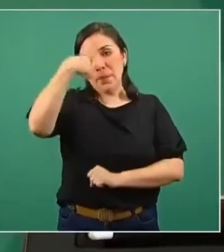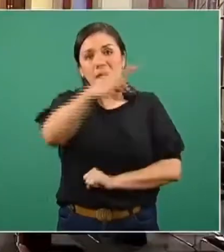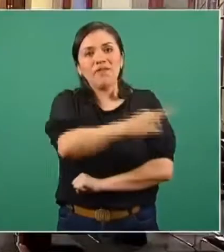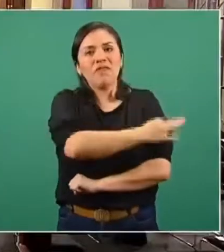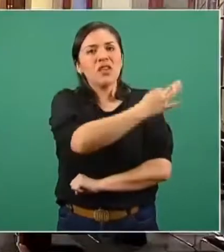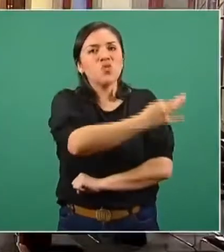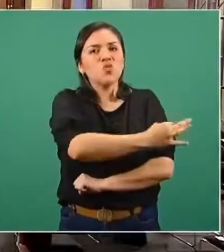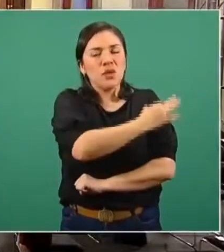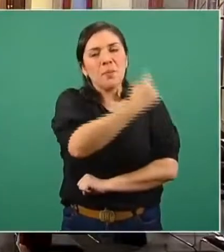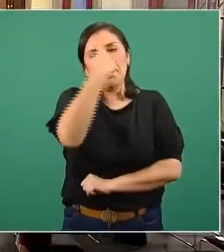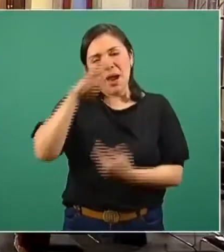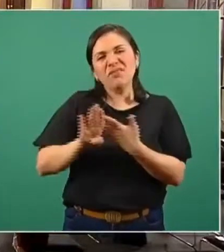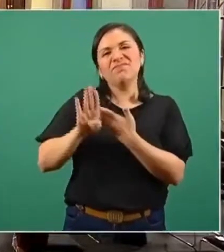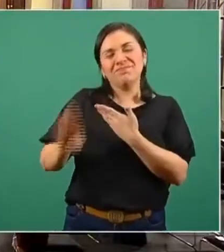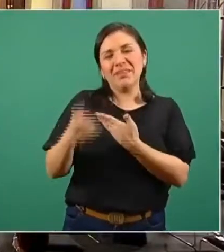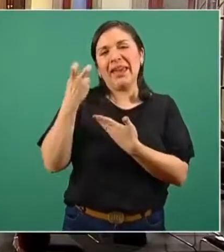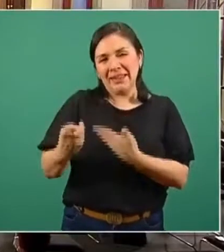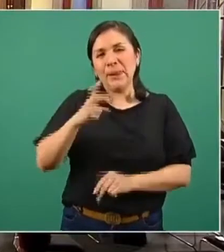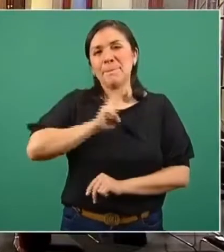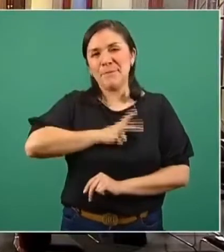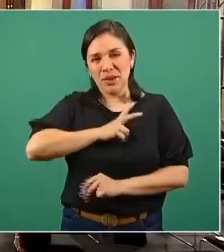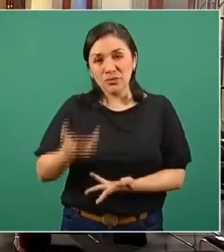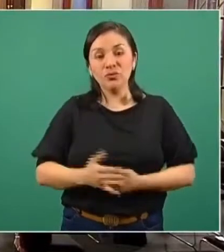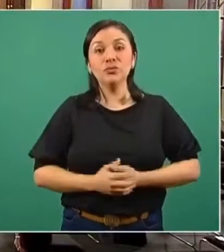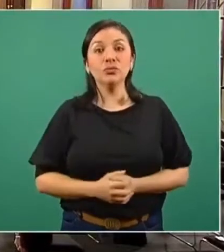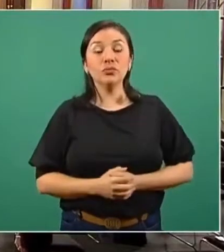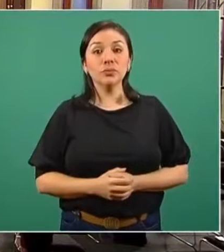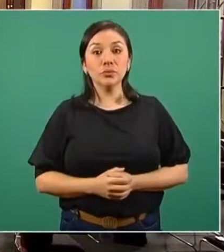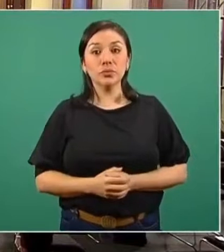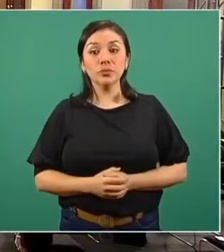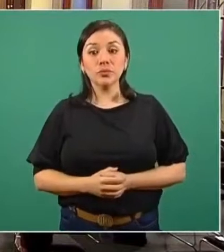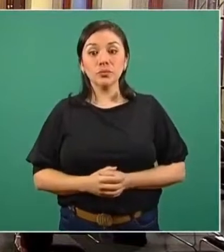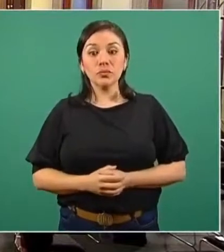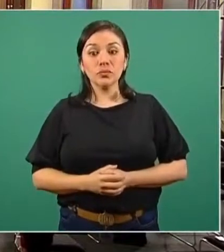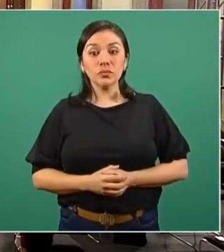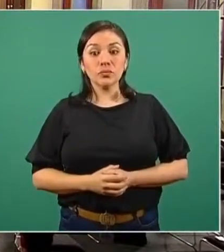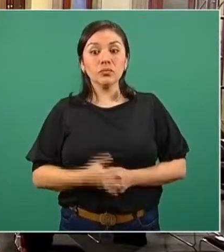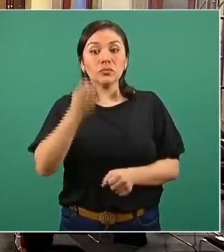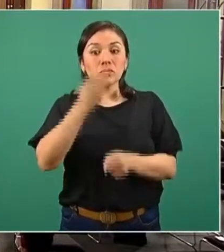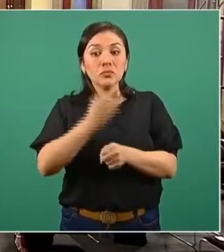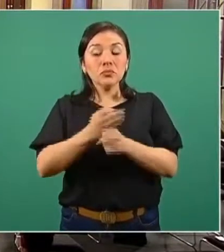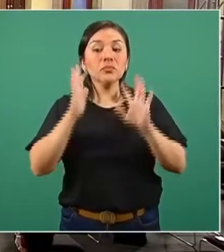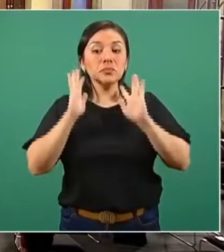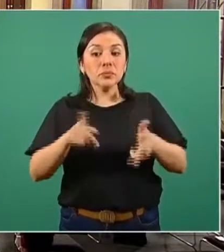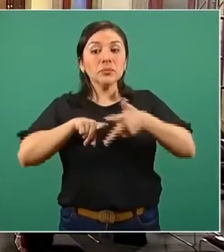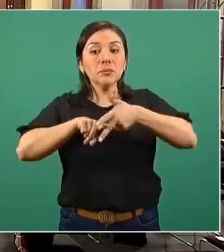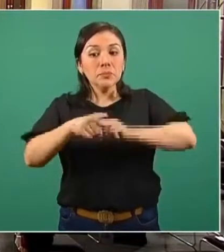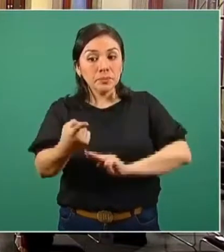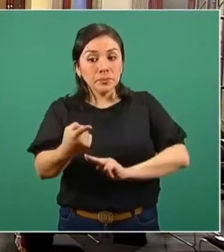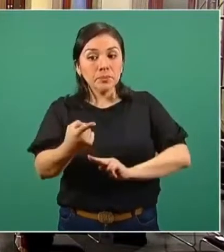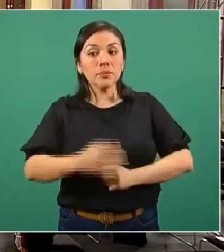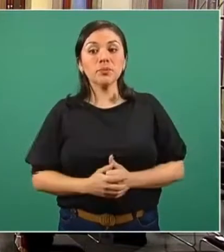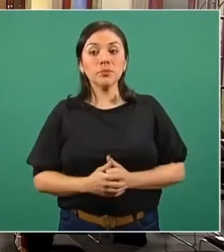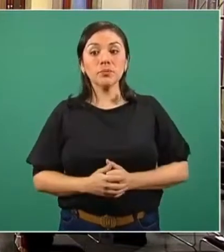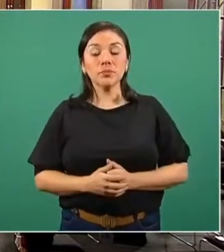vacunación contra el mismo virus. Vamos a iniciar con